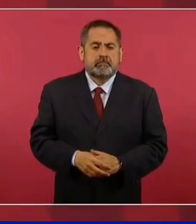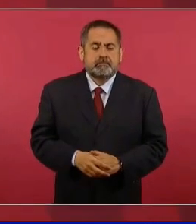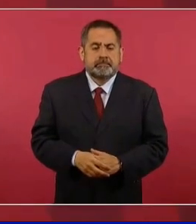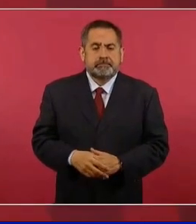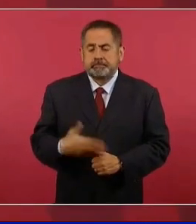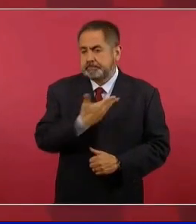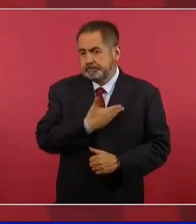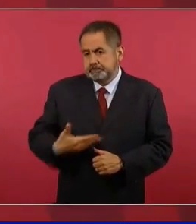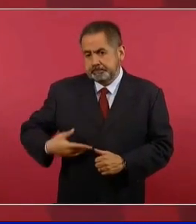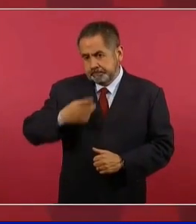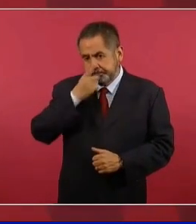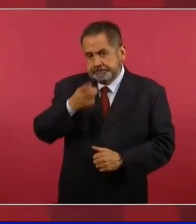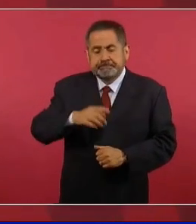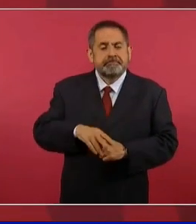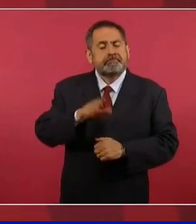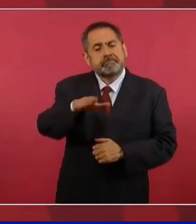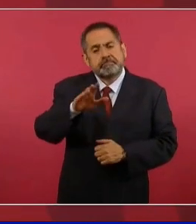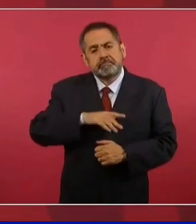respuesta y